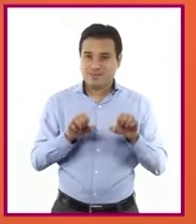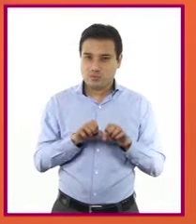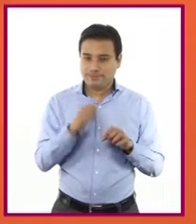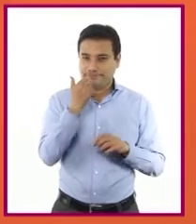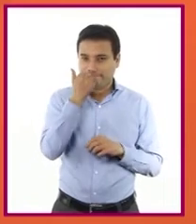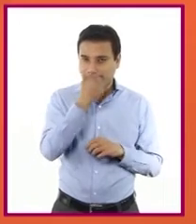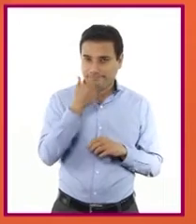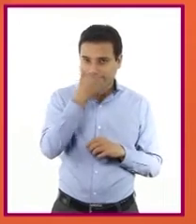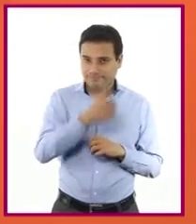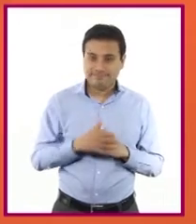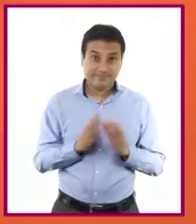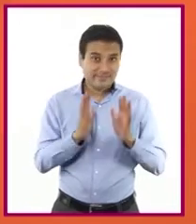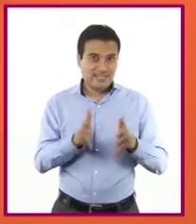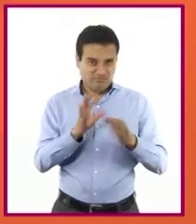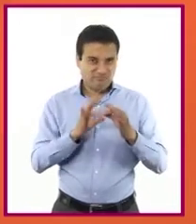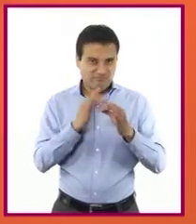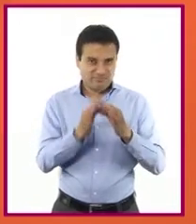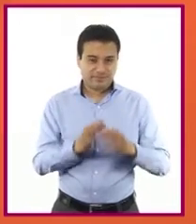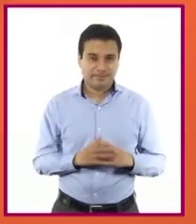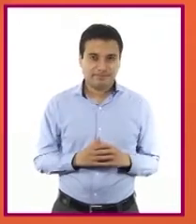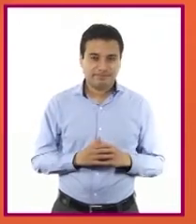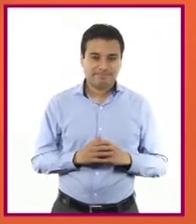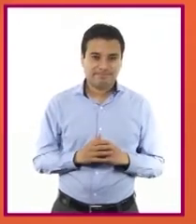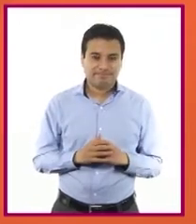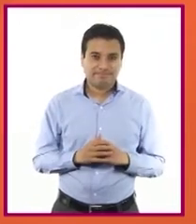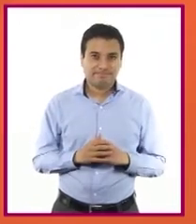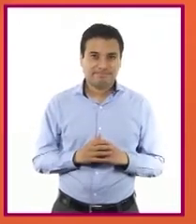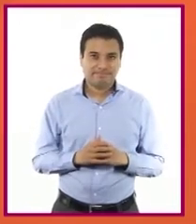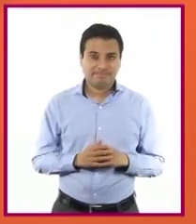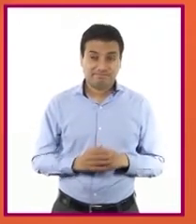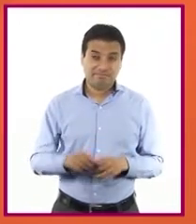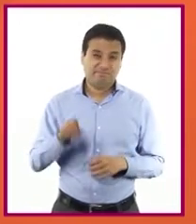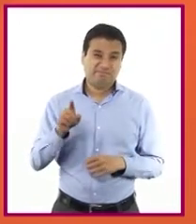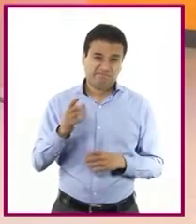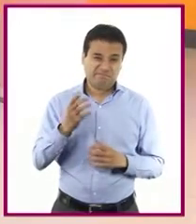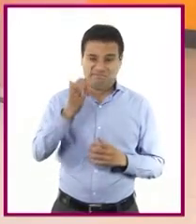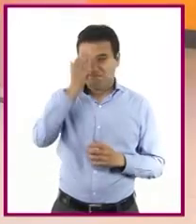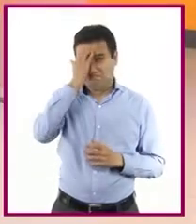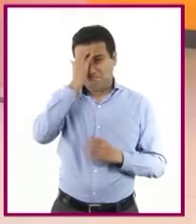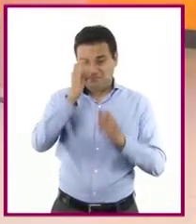alumnos que están listos para ganar, compartiendo sus aprendizajes.